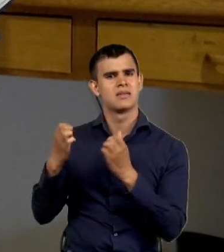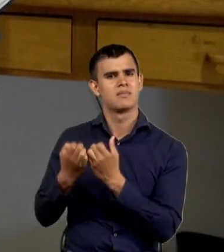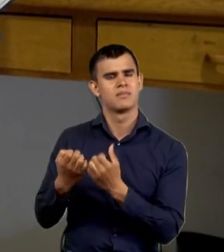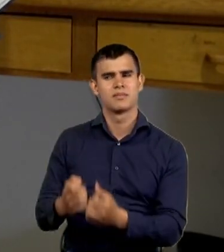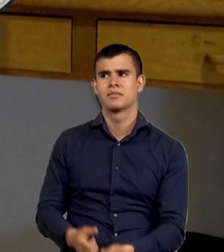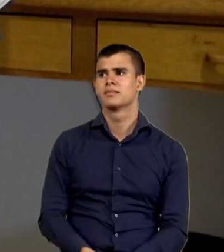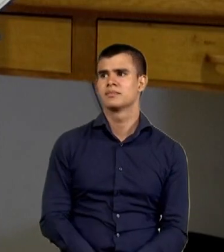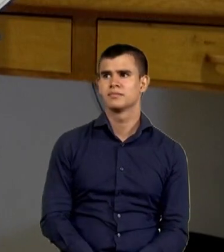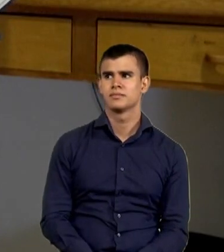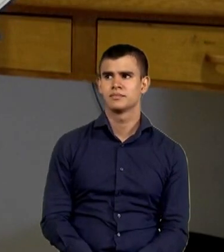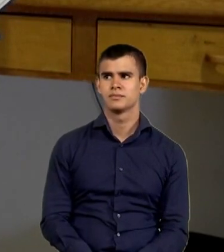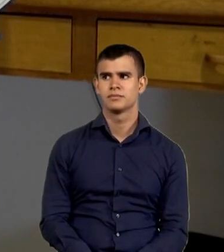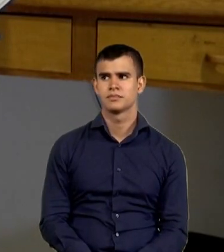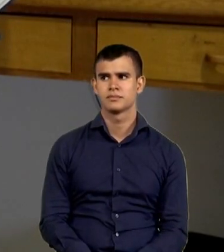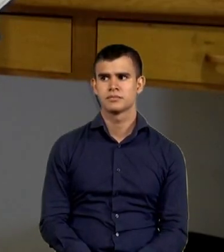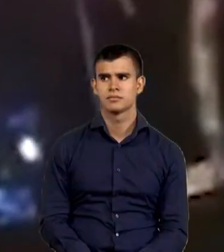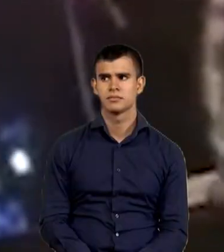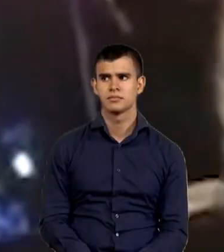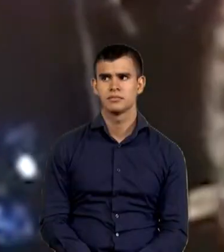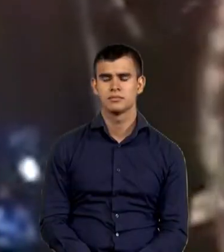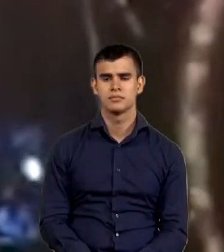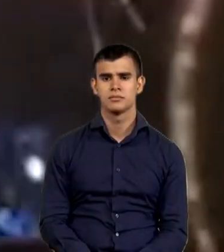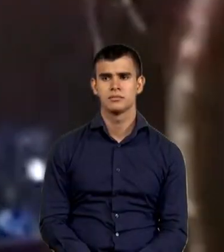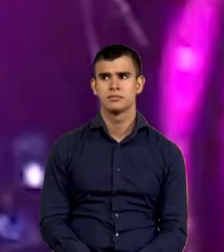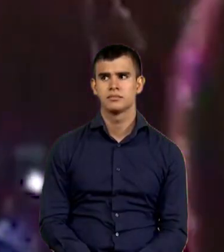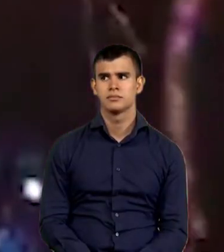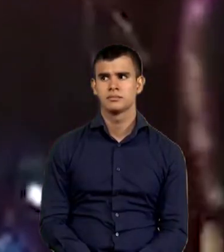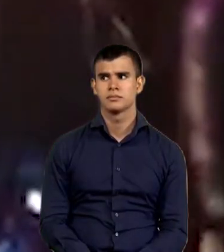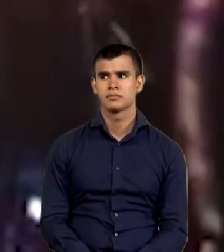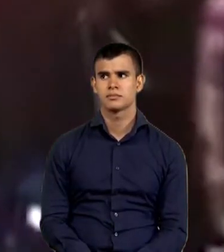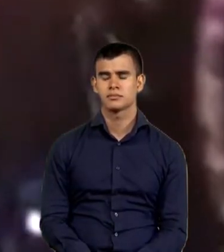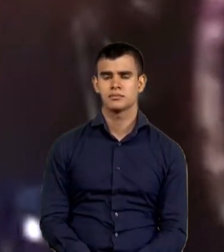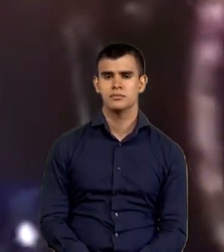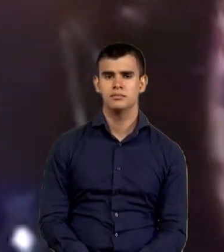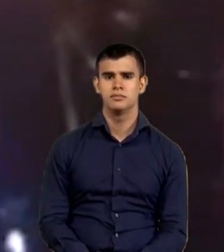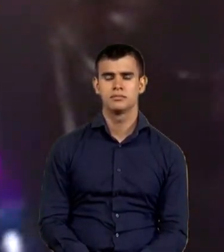equipo, comparto mucho con ellos, la verdad.